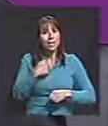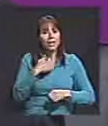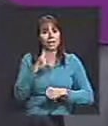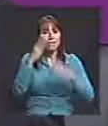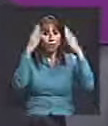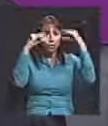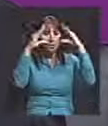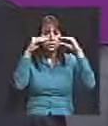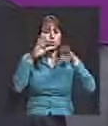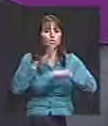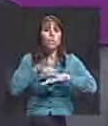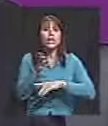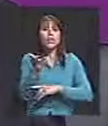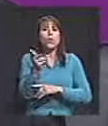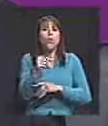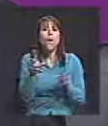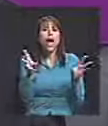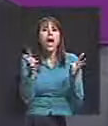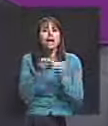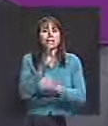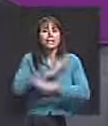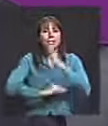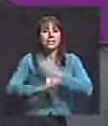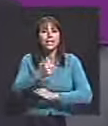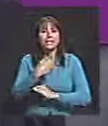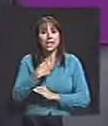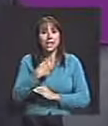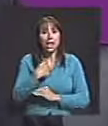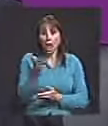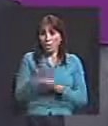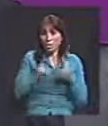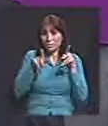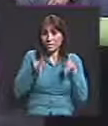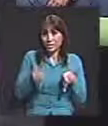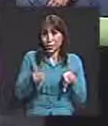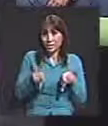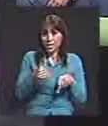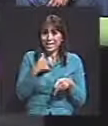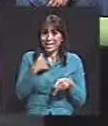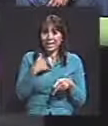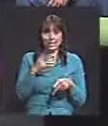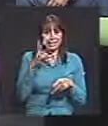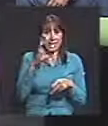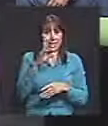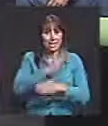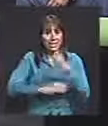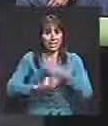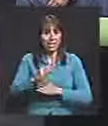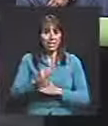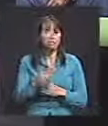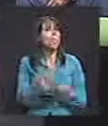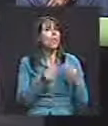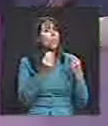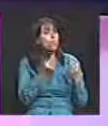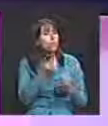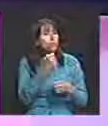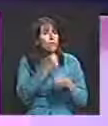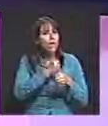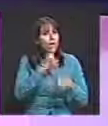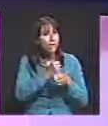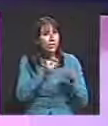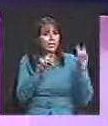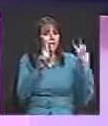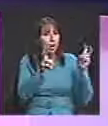cuántas discapacidades hay personas que tienen 7 discapacidades, ¿verdad? Hay mucho que hacer, en este tema y que